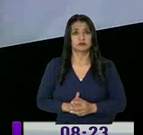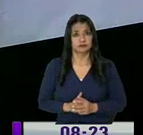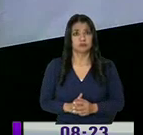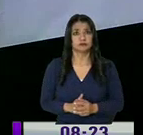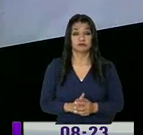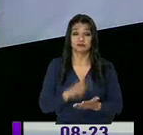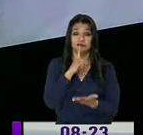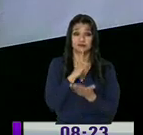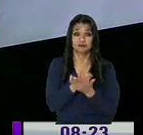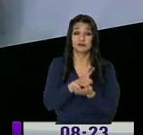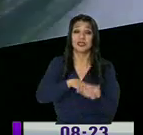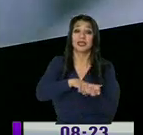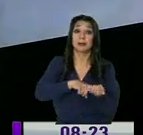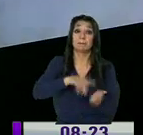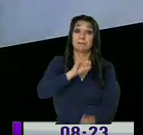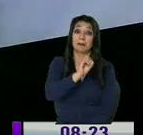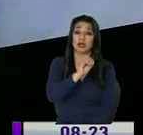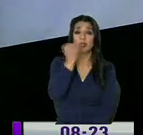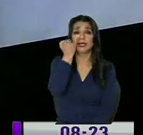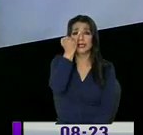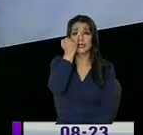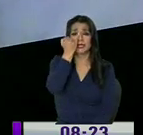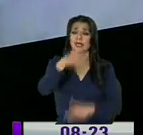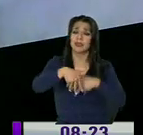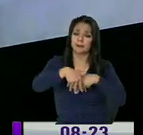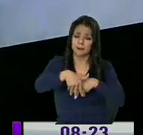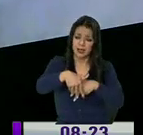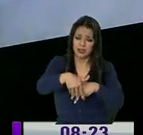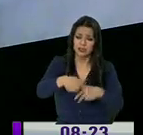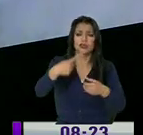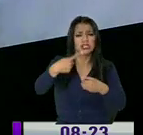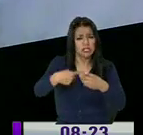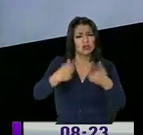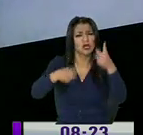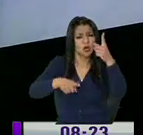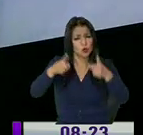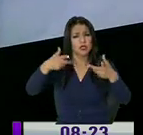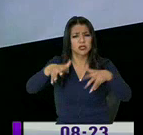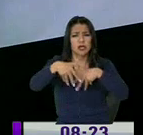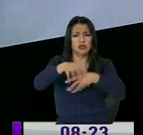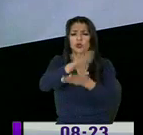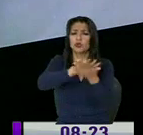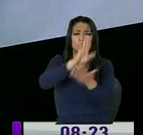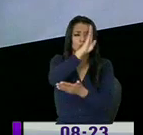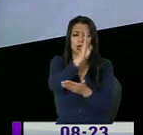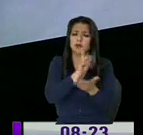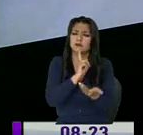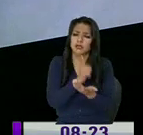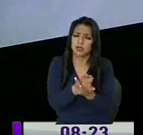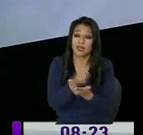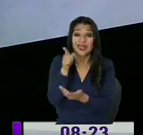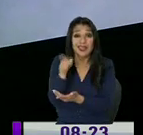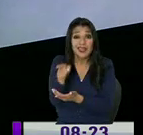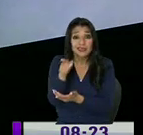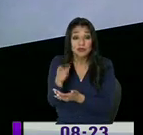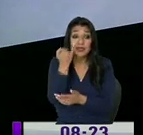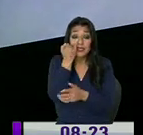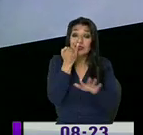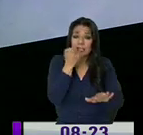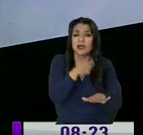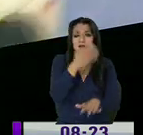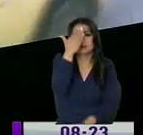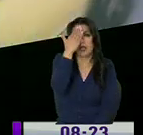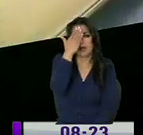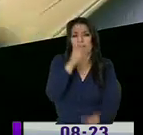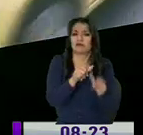mira, los hermanos indígenas, ellos han marchado por Quito varias ocasiones. Nunca ha habido estos desmanes. Estos hermanos nuestros indígenas, ellos saben lo que